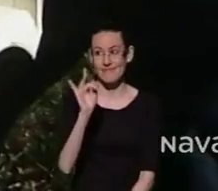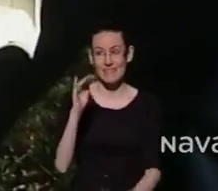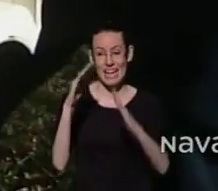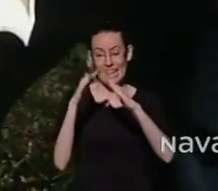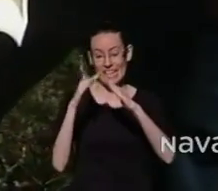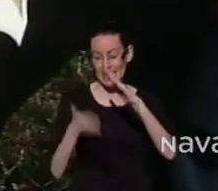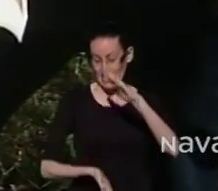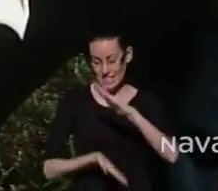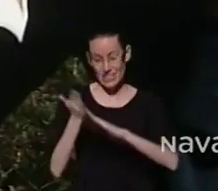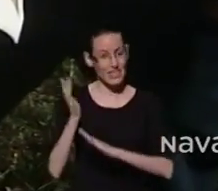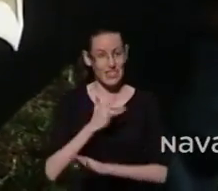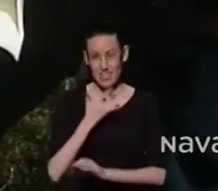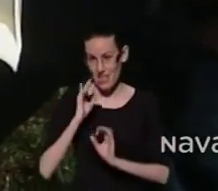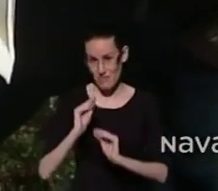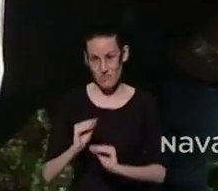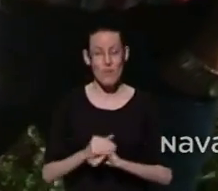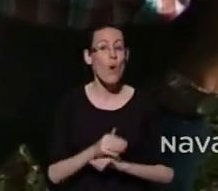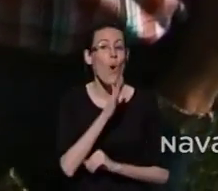estaba enfermo